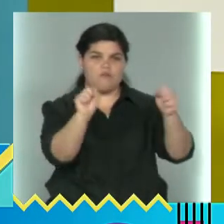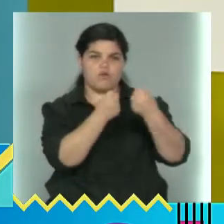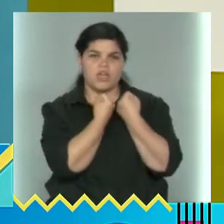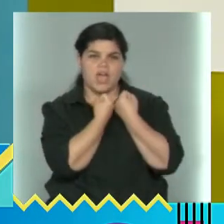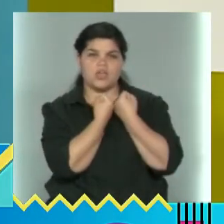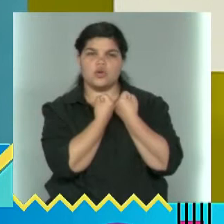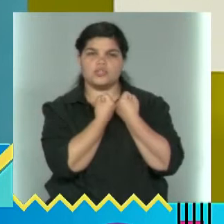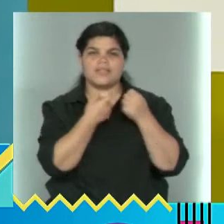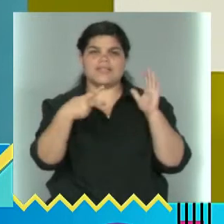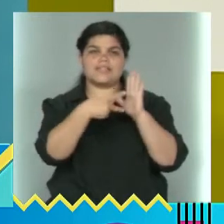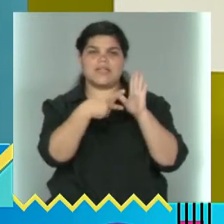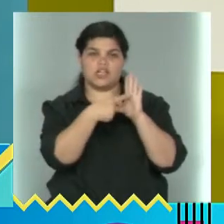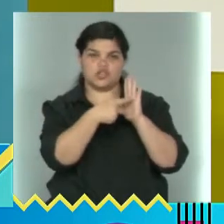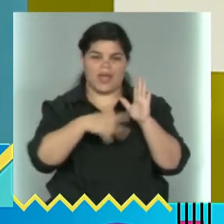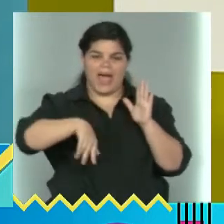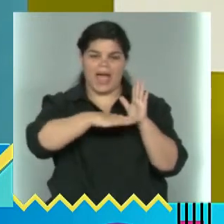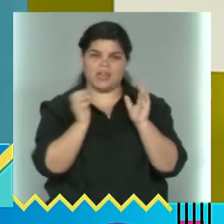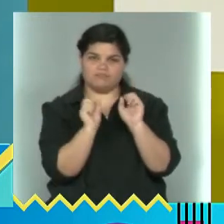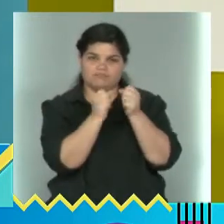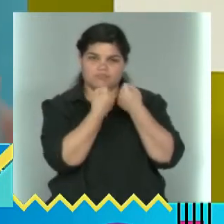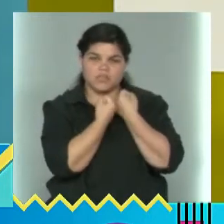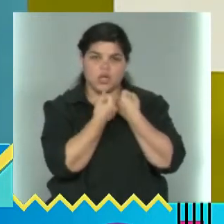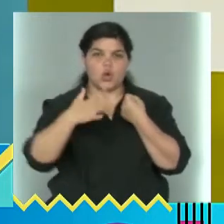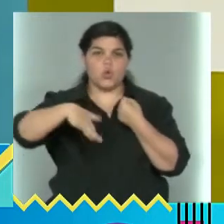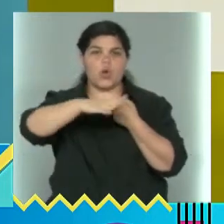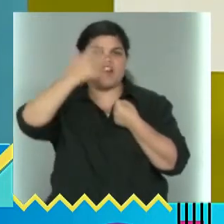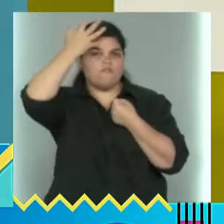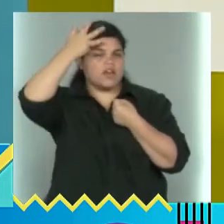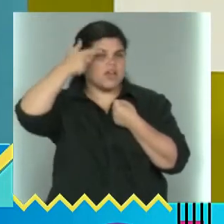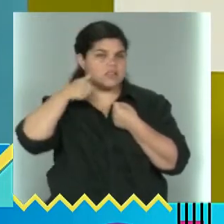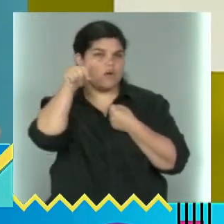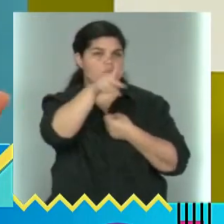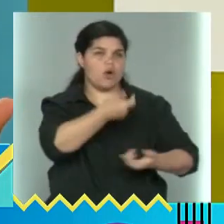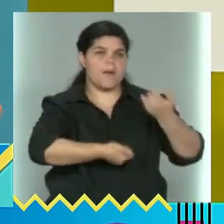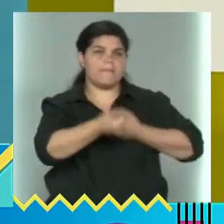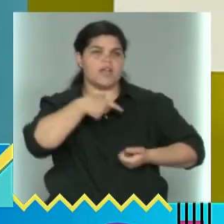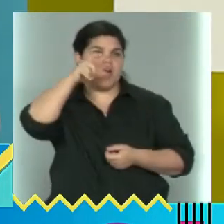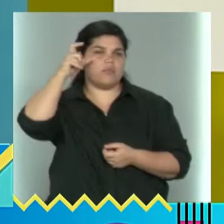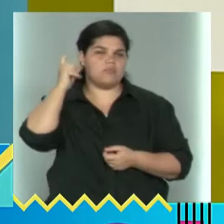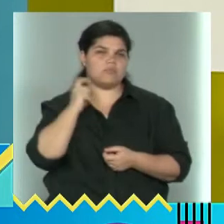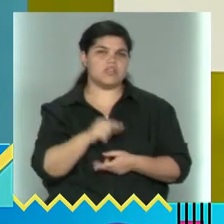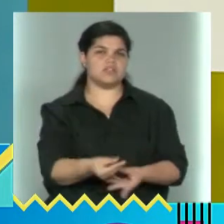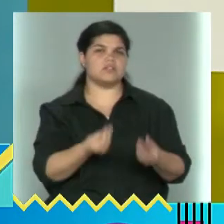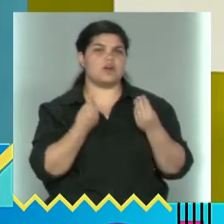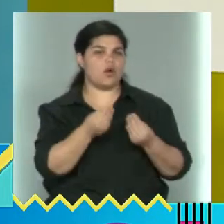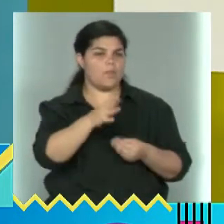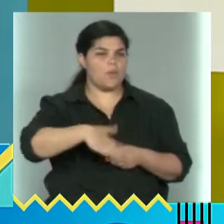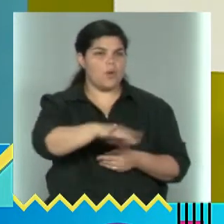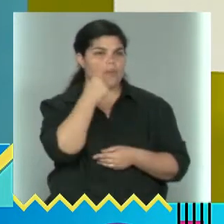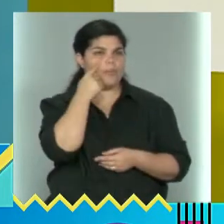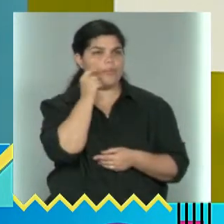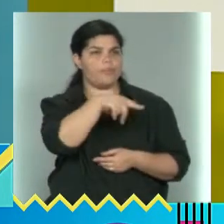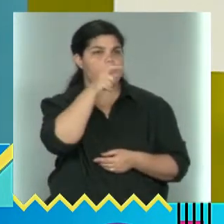Francia. Bueno, un poco que desde tu experiencia puedas explicar quizás esta situación, ¿no? O cómo lo